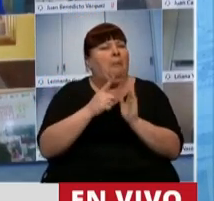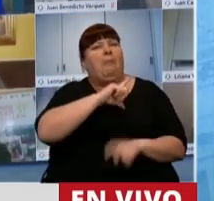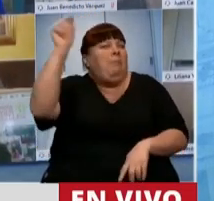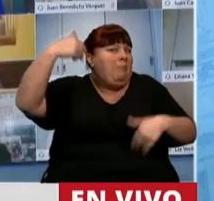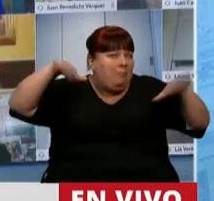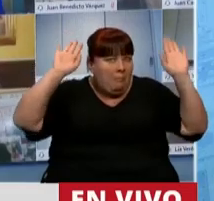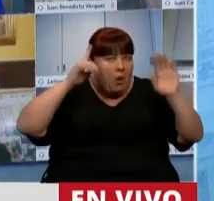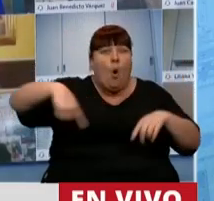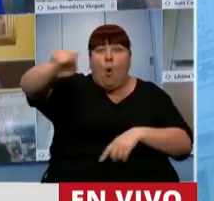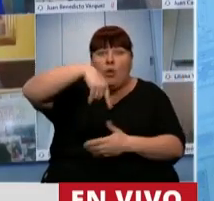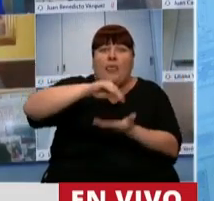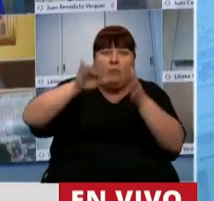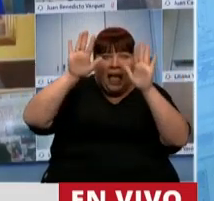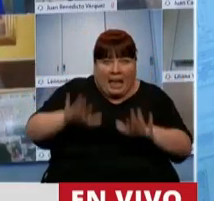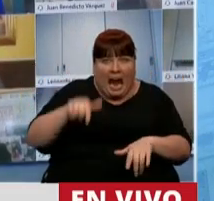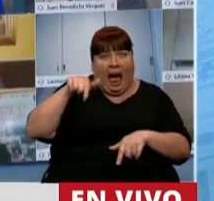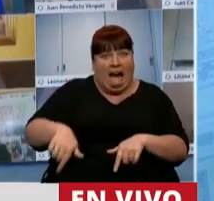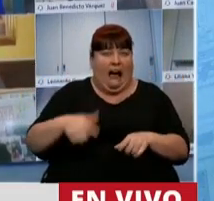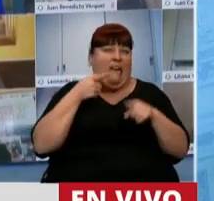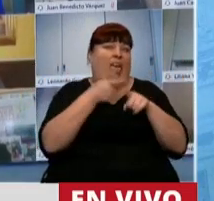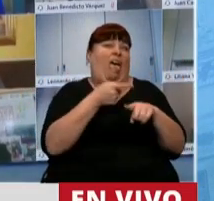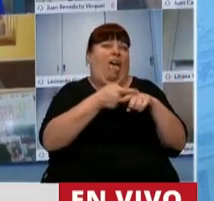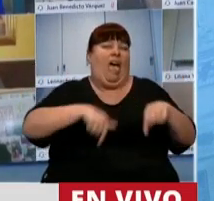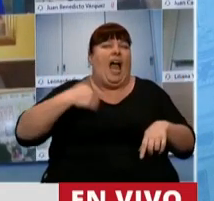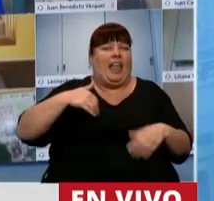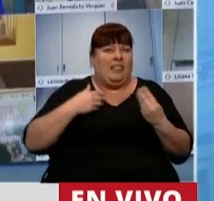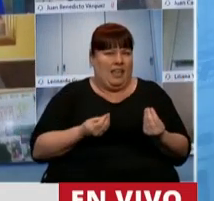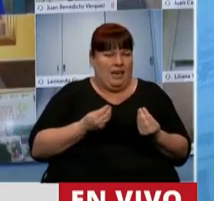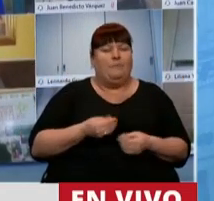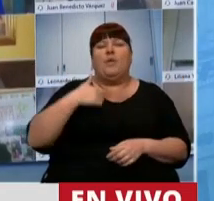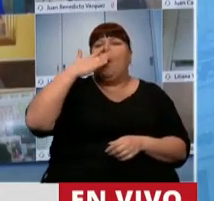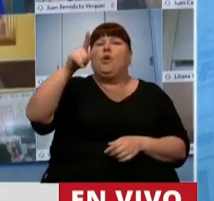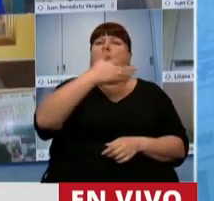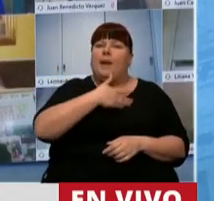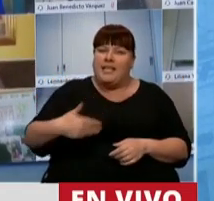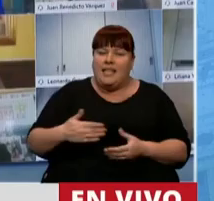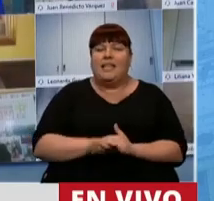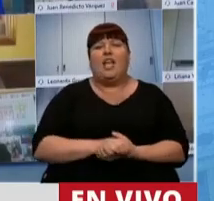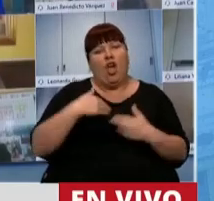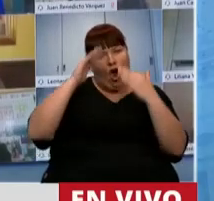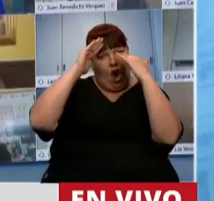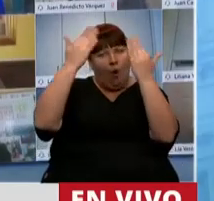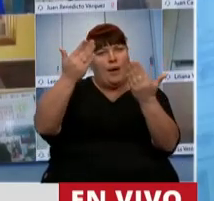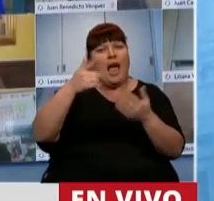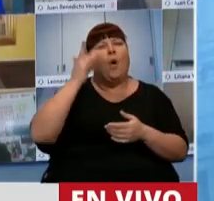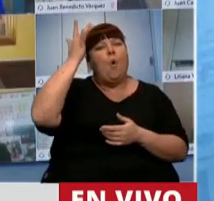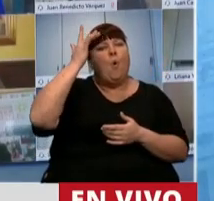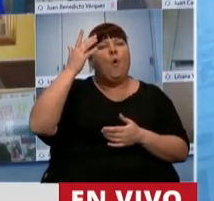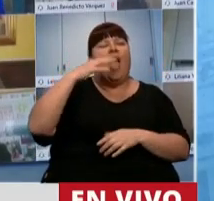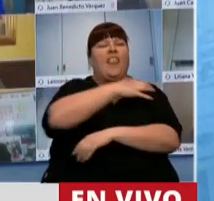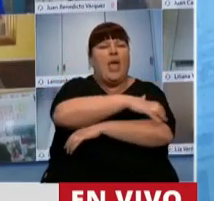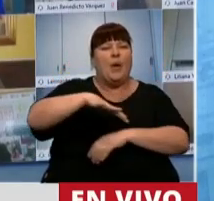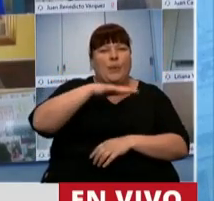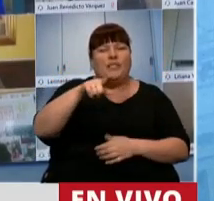problema. Ustedes, legisladores, se quedan ladrando en la Argentina. Por último, señor presidente, quiero manejar a un curita villero,